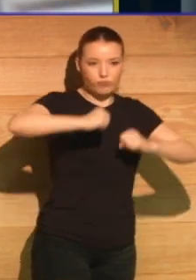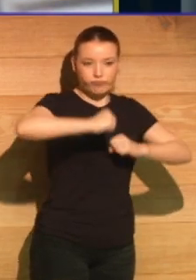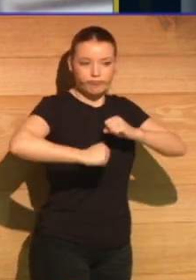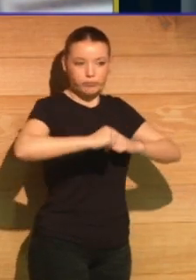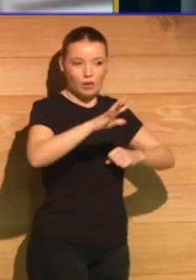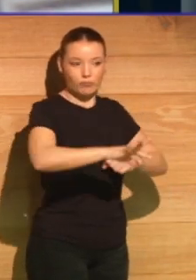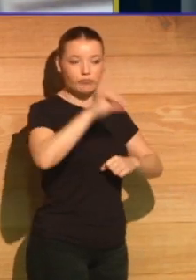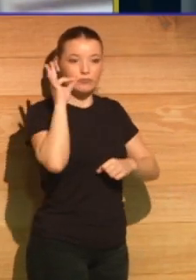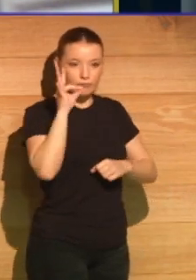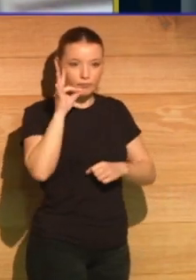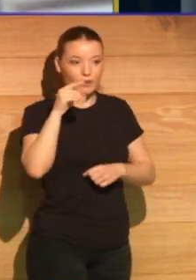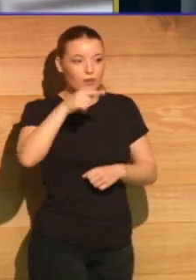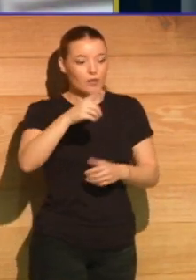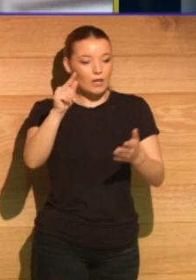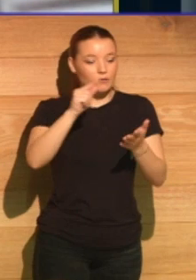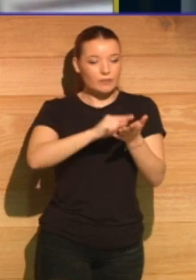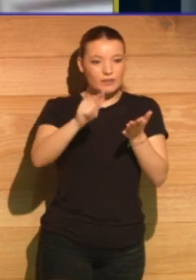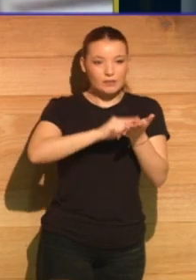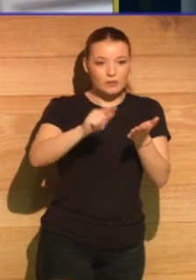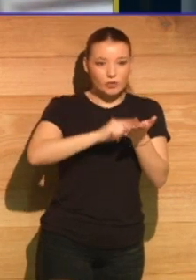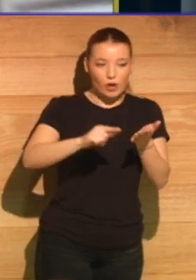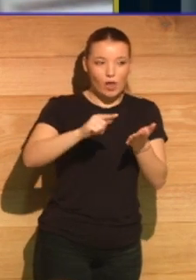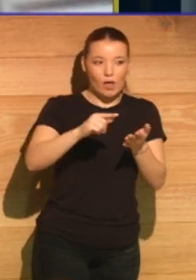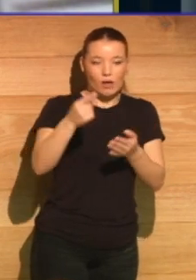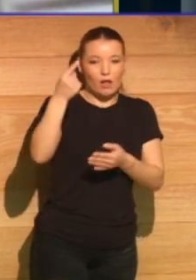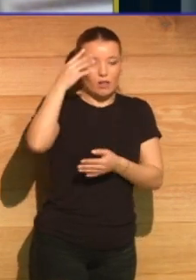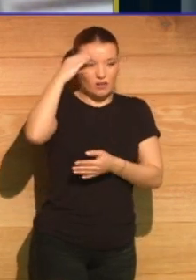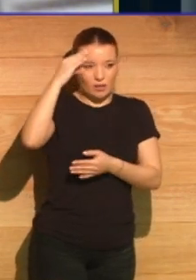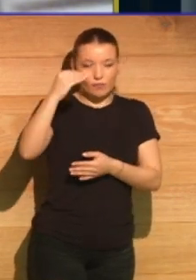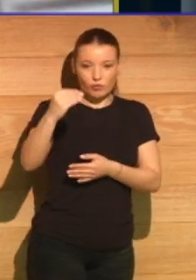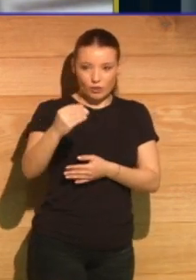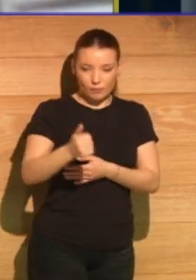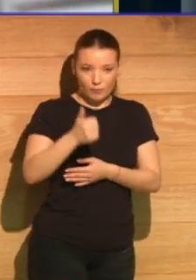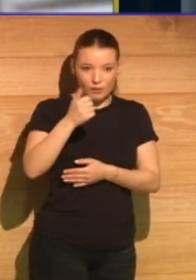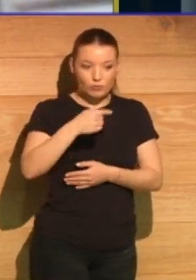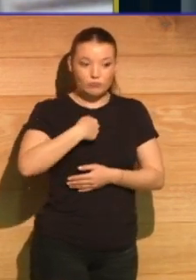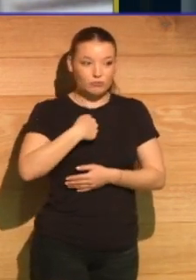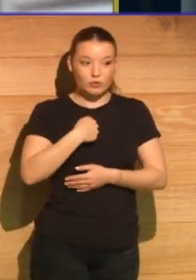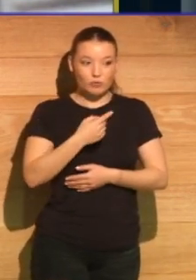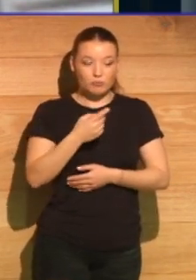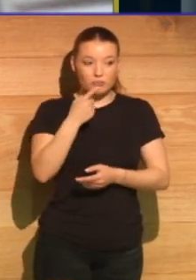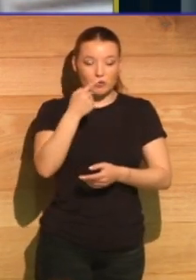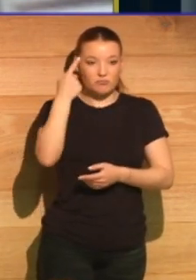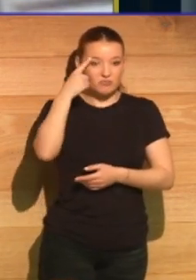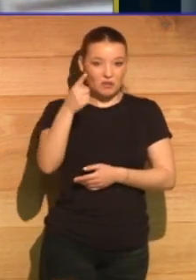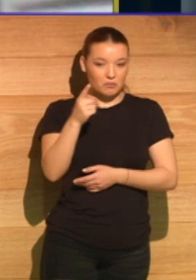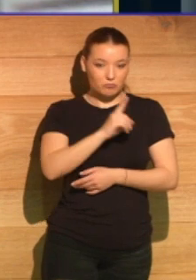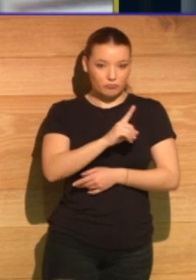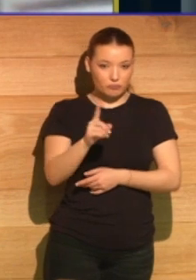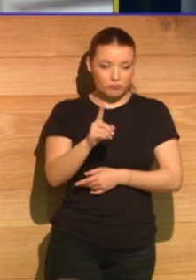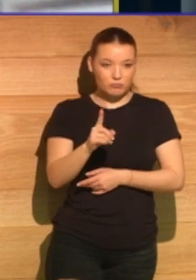sabia, y yo al verla seleccionada, ¿no? Yo no sabía quién era Eduana y me fui a